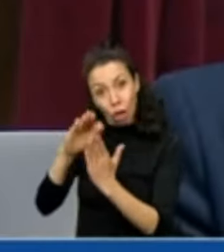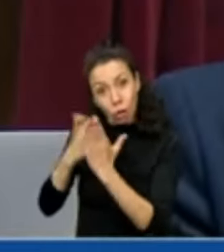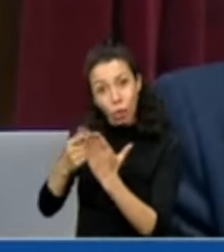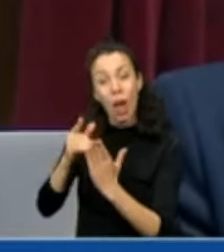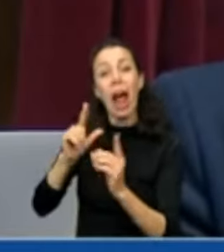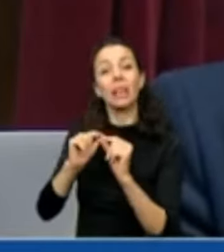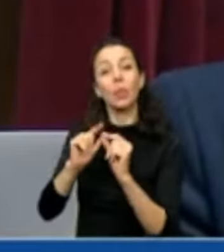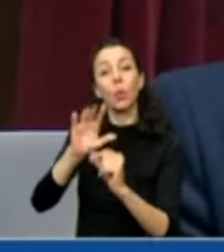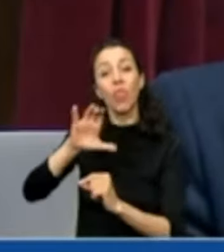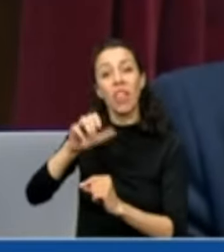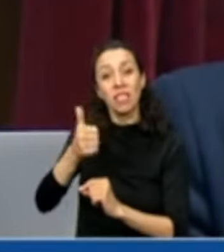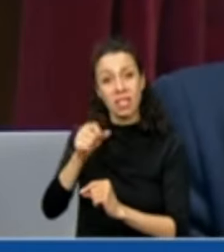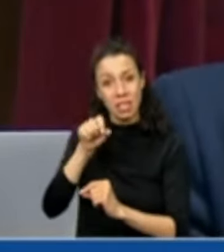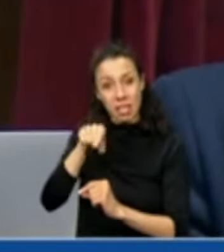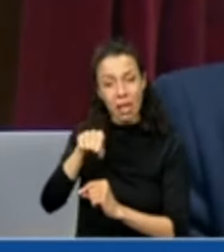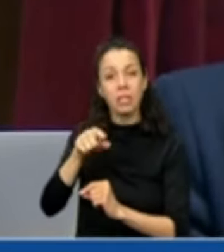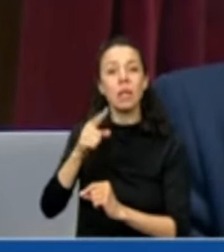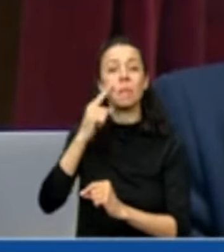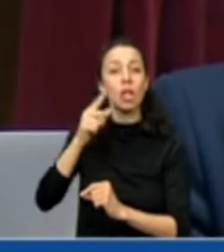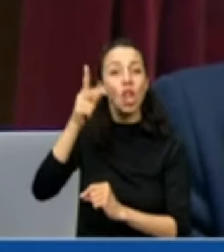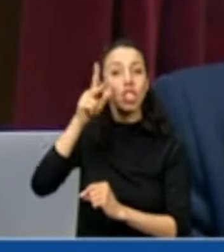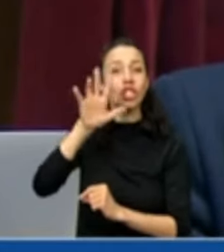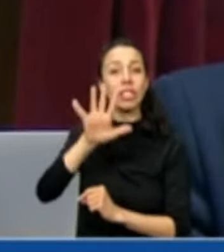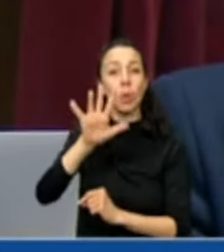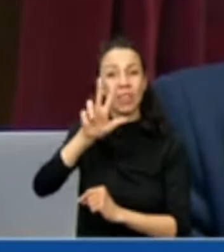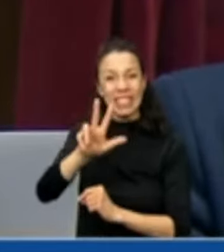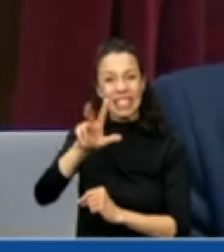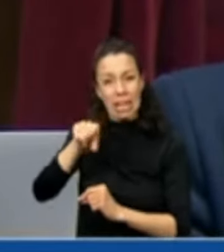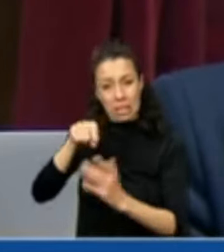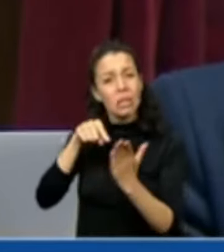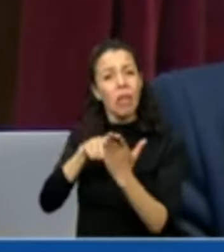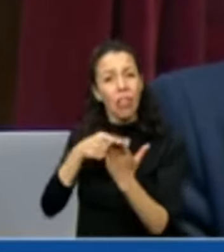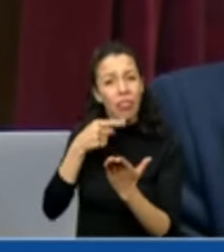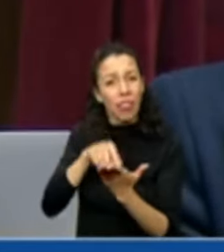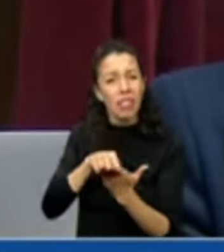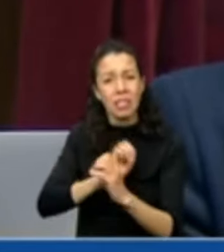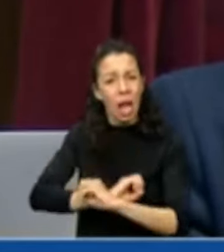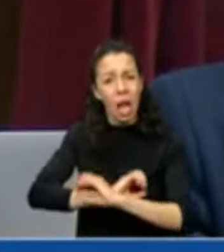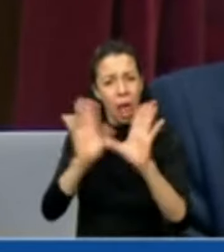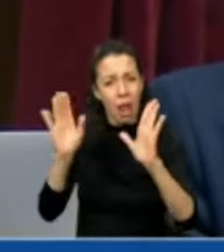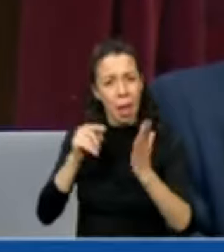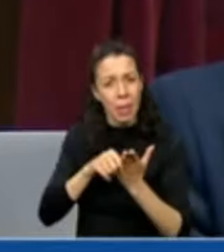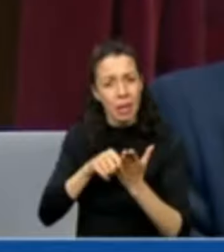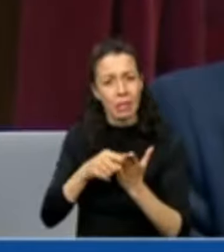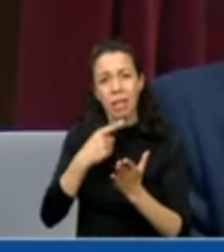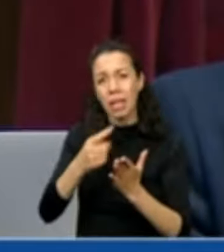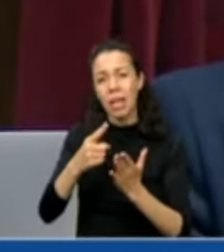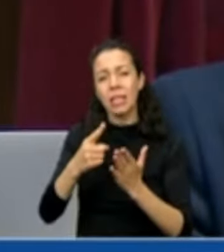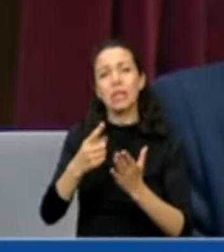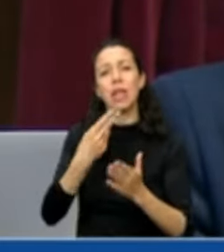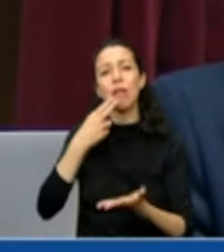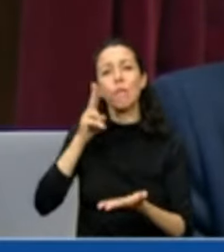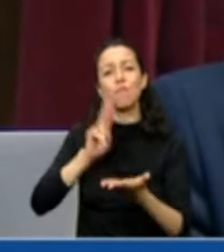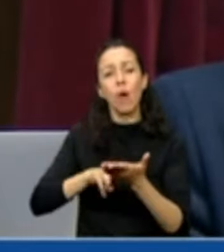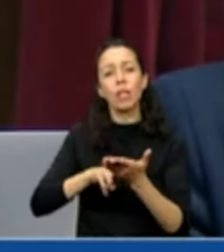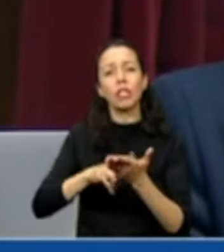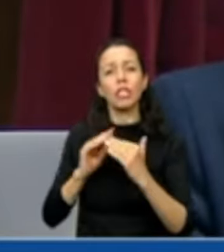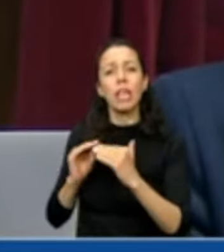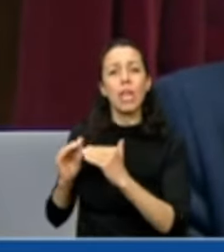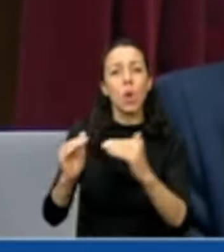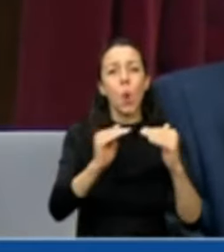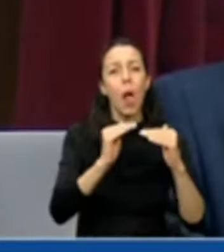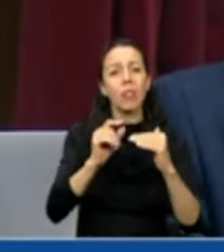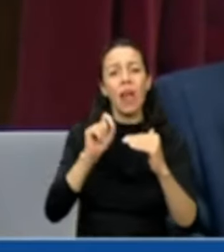tendríamos que estar mirando un objetivo común, pero ¿sabes lo que pasa, Cristina? Es que cada uno mira su sector, su partido,